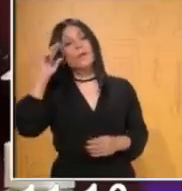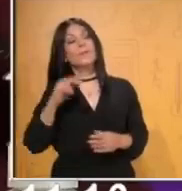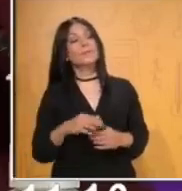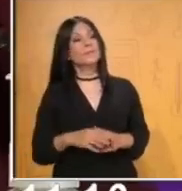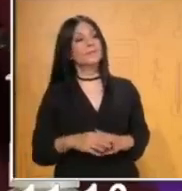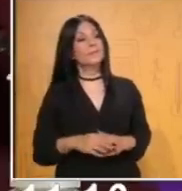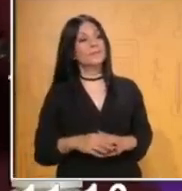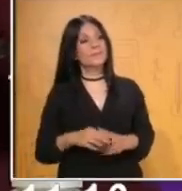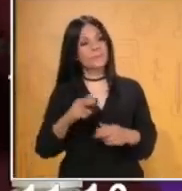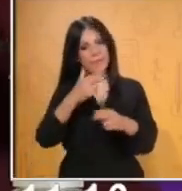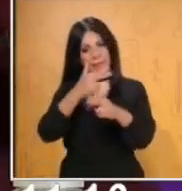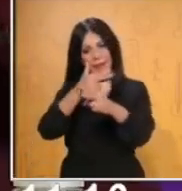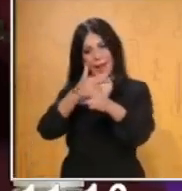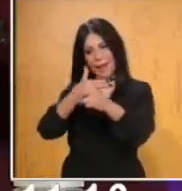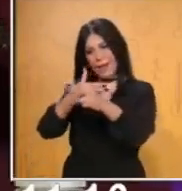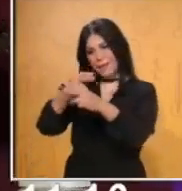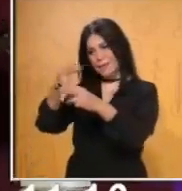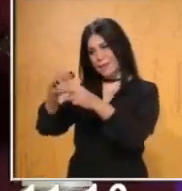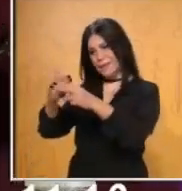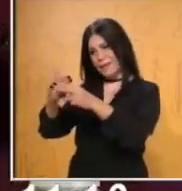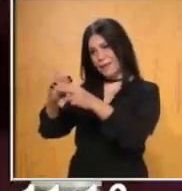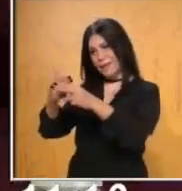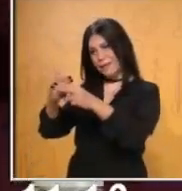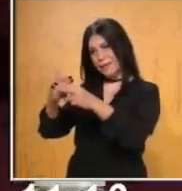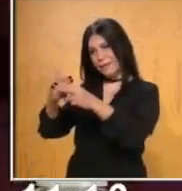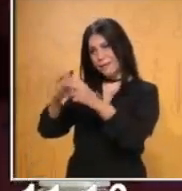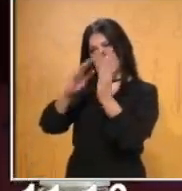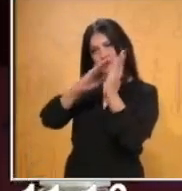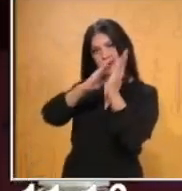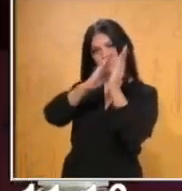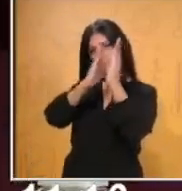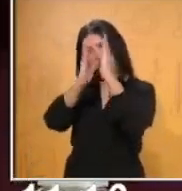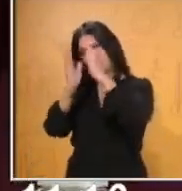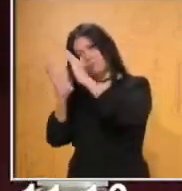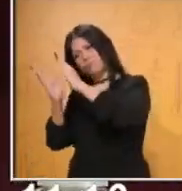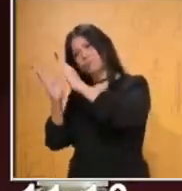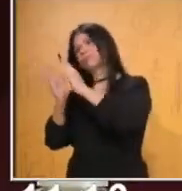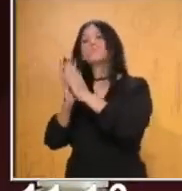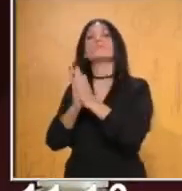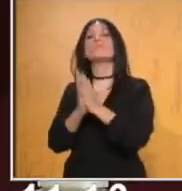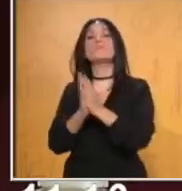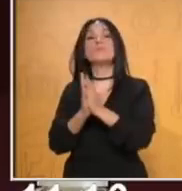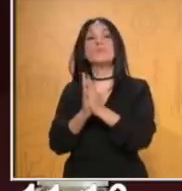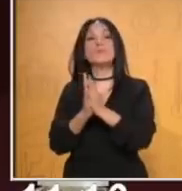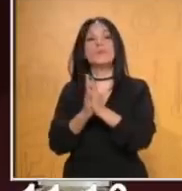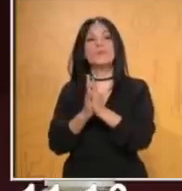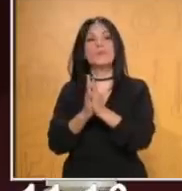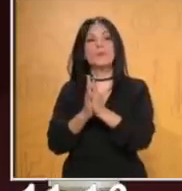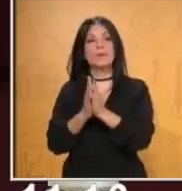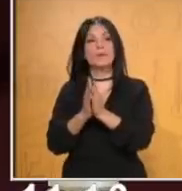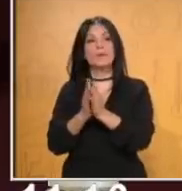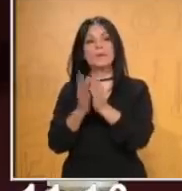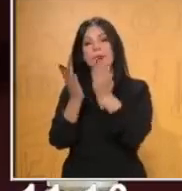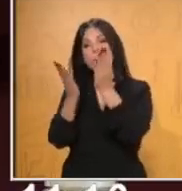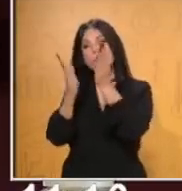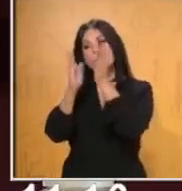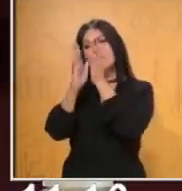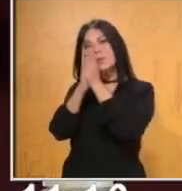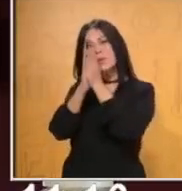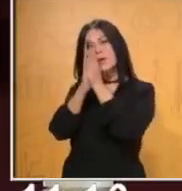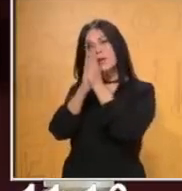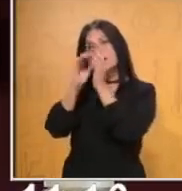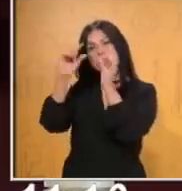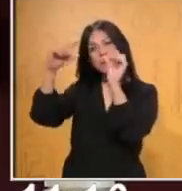Y si yo avanzo 45 grados, aquí está doblado otra vez a la mitad, tenemos un